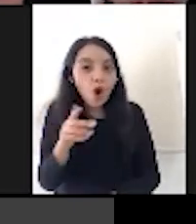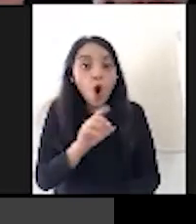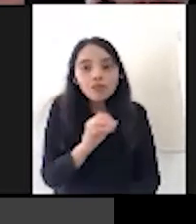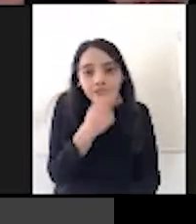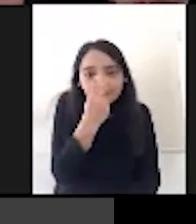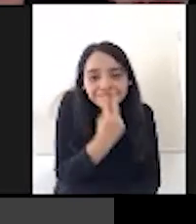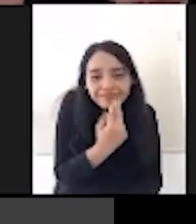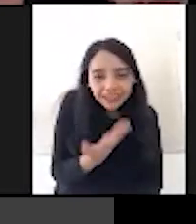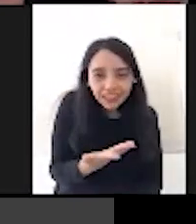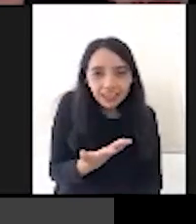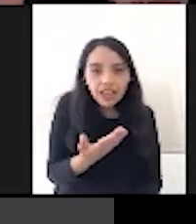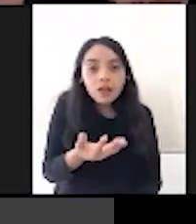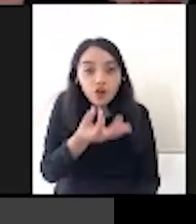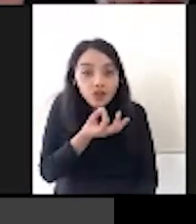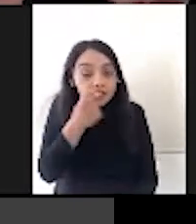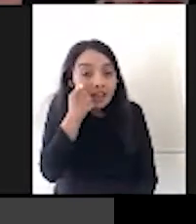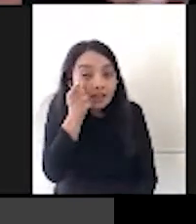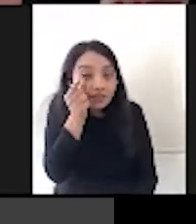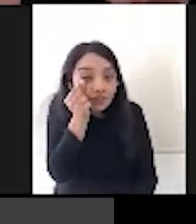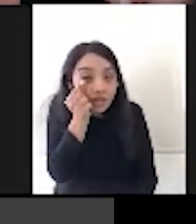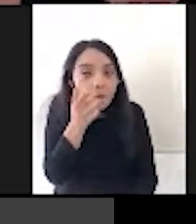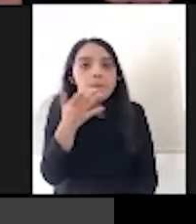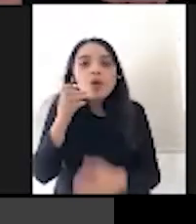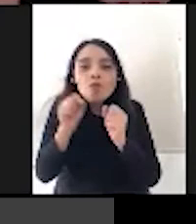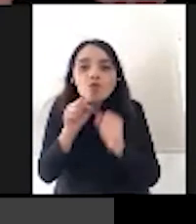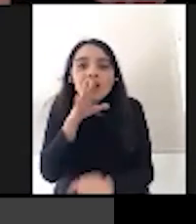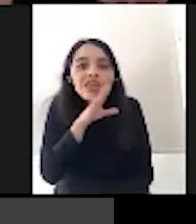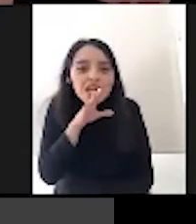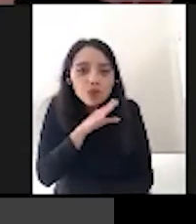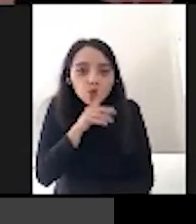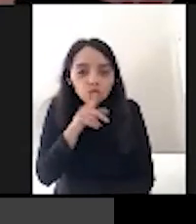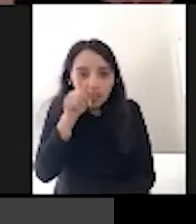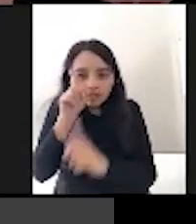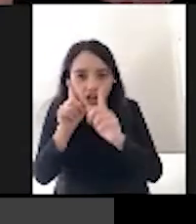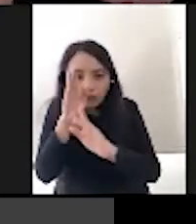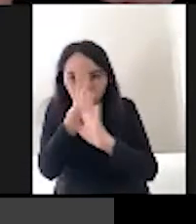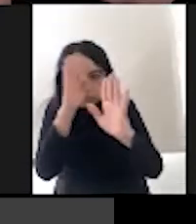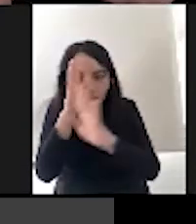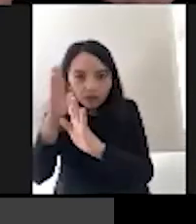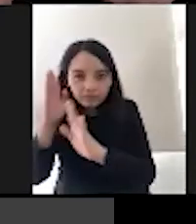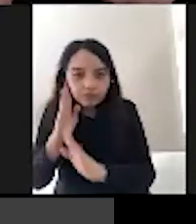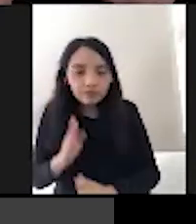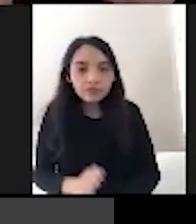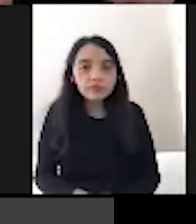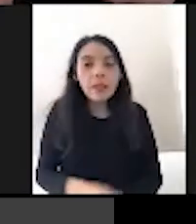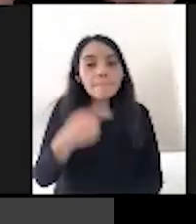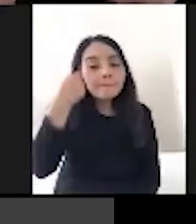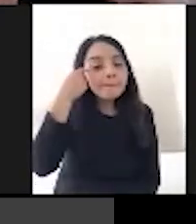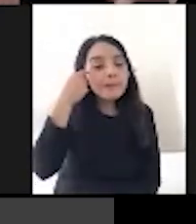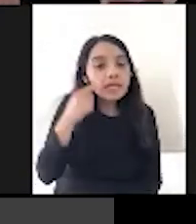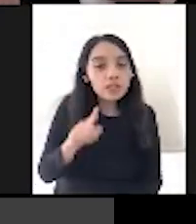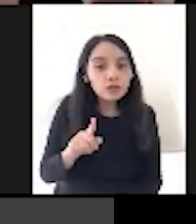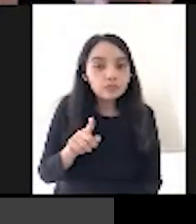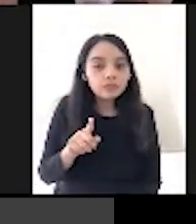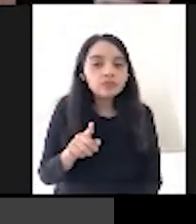reportan que tienen baja visión y no ceguera porque todavía usan estas regiones que conservan algo de visión. Sin embargo, muchas veces